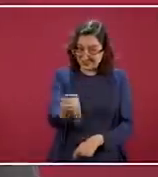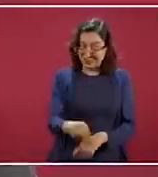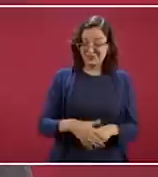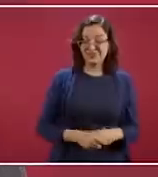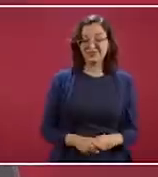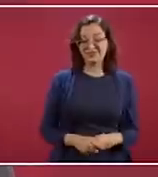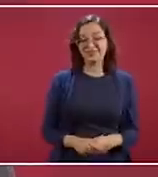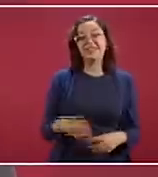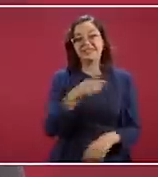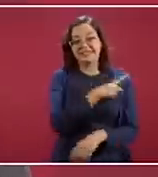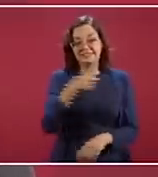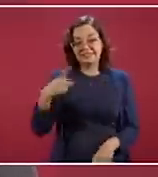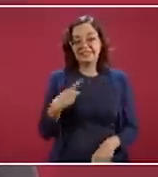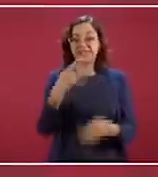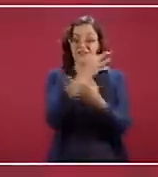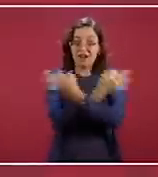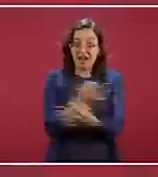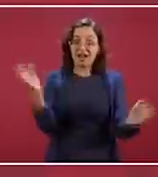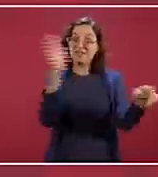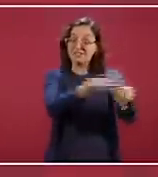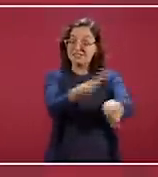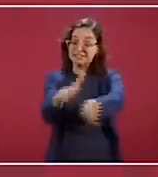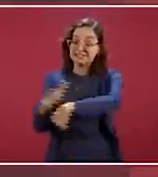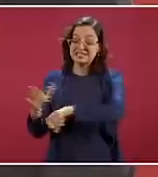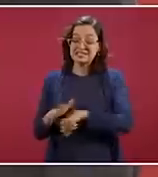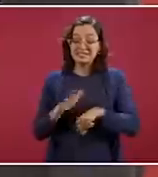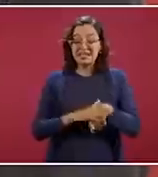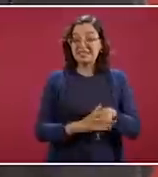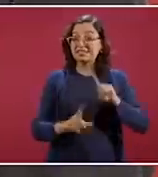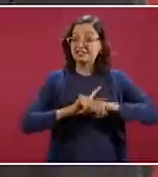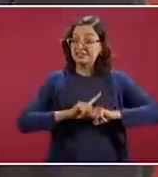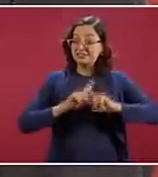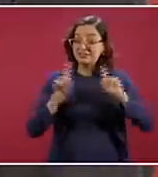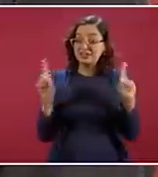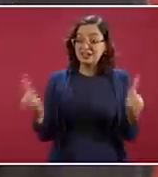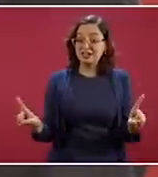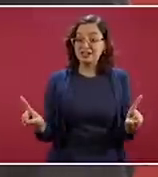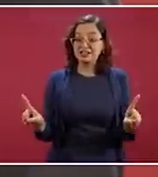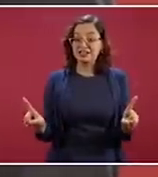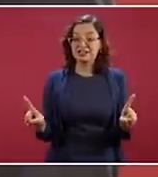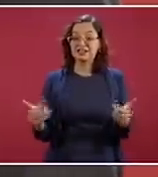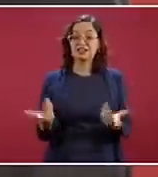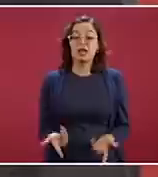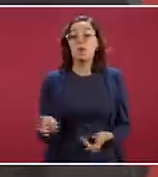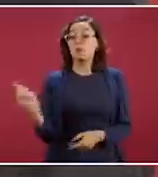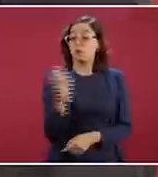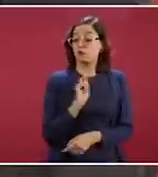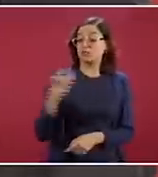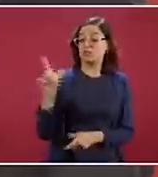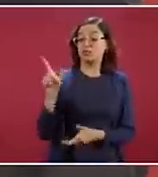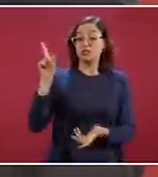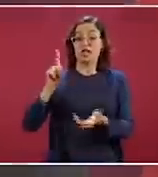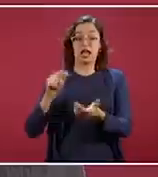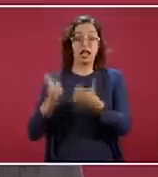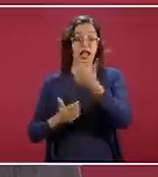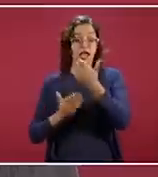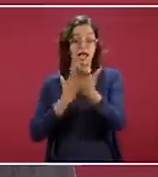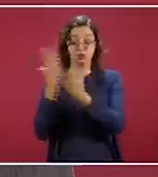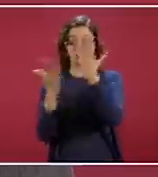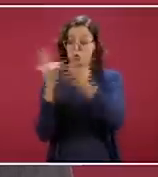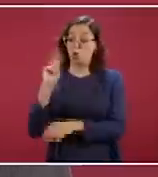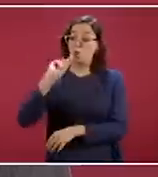se vaya sabiendo de que en el nivel profesional